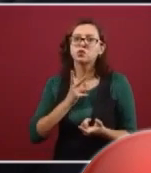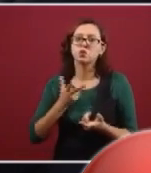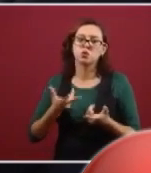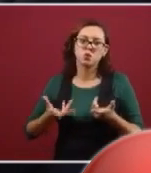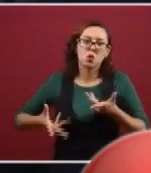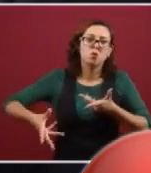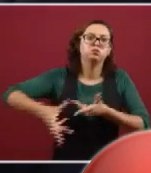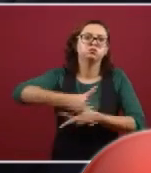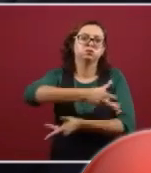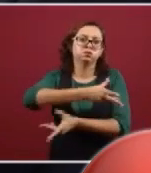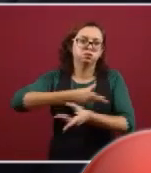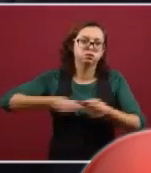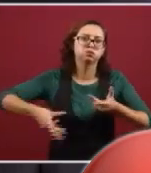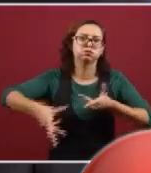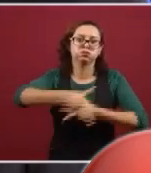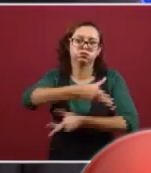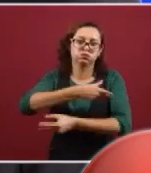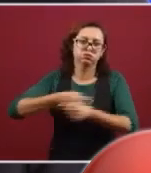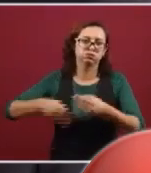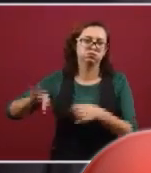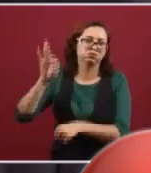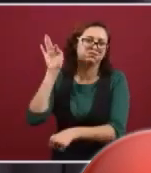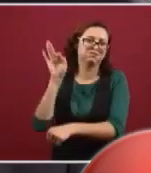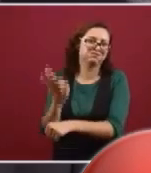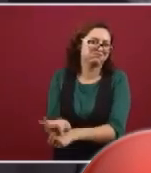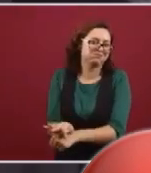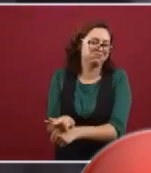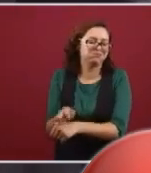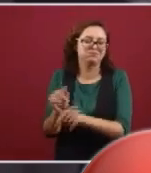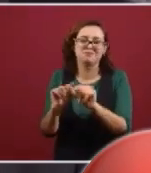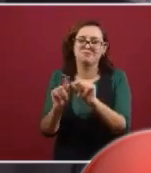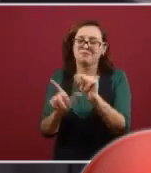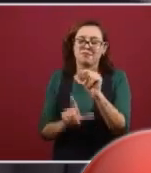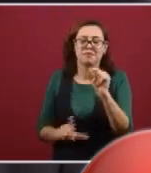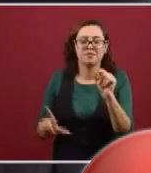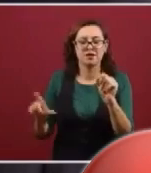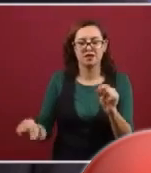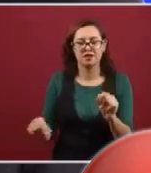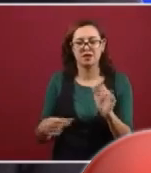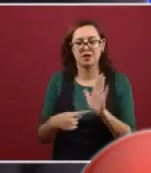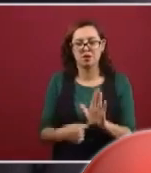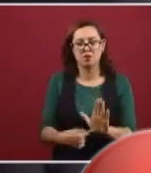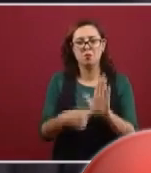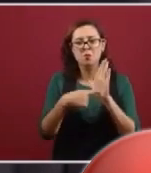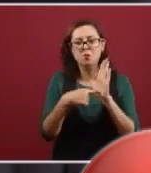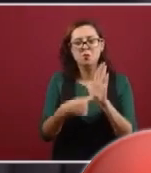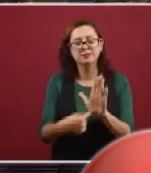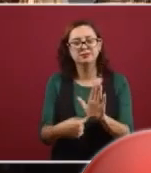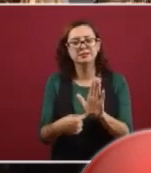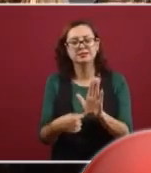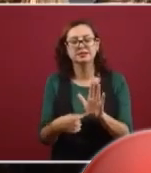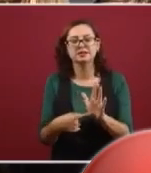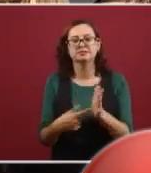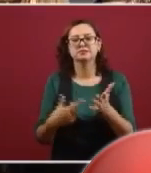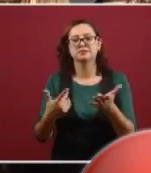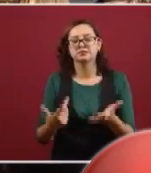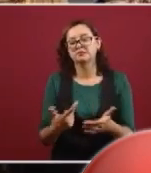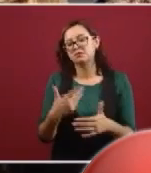Hacienda Pública Federal. Los resultados del modelo financiero arrojan que en el